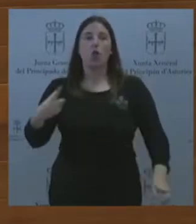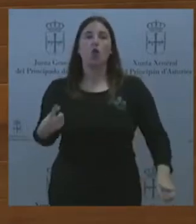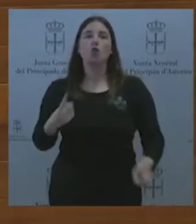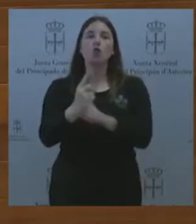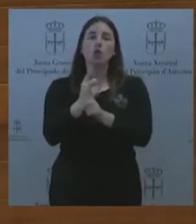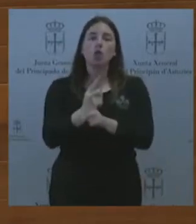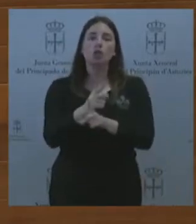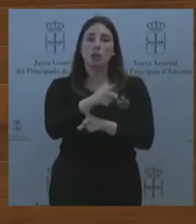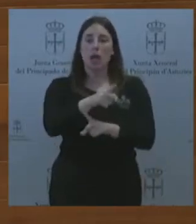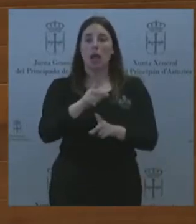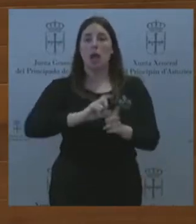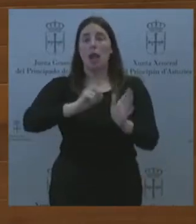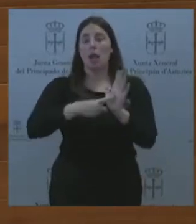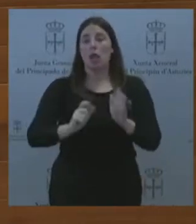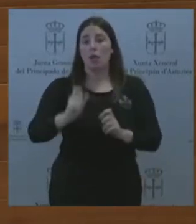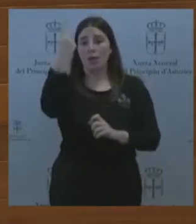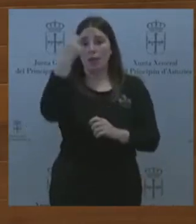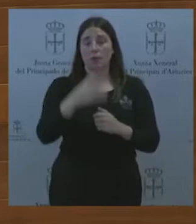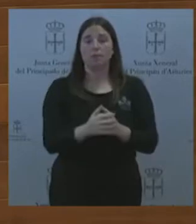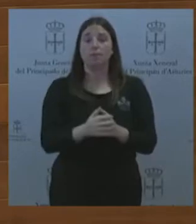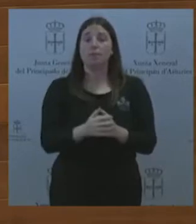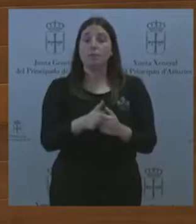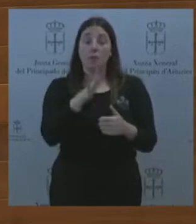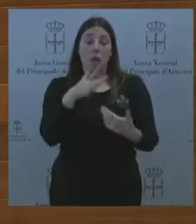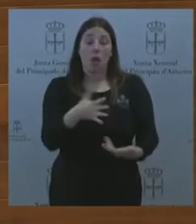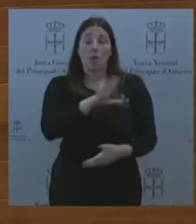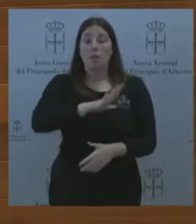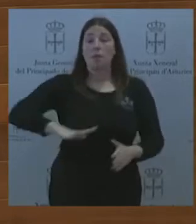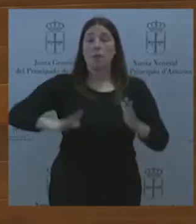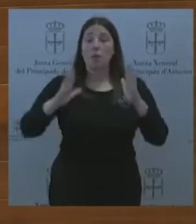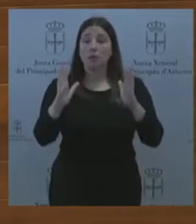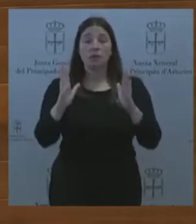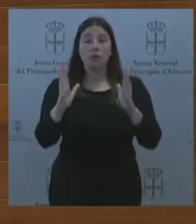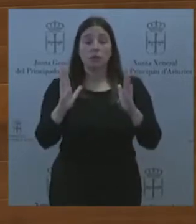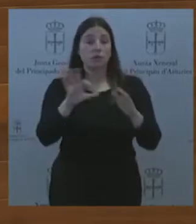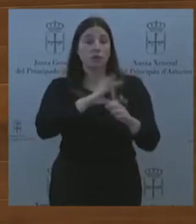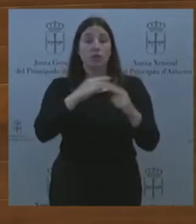ahora, otra vez, señorías, a la cola de Madrid.